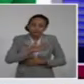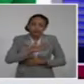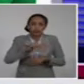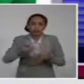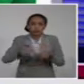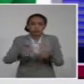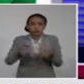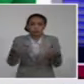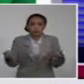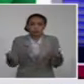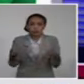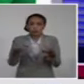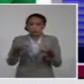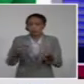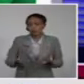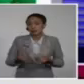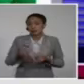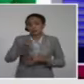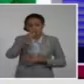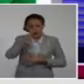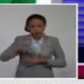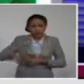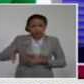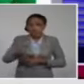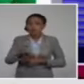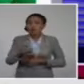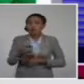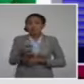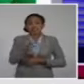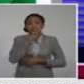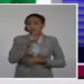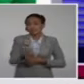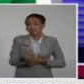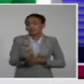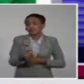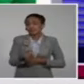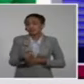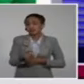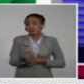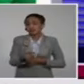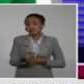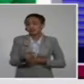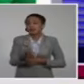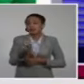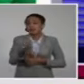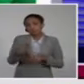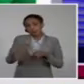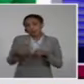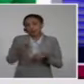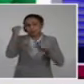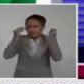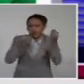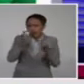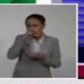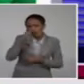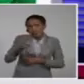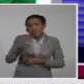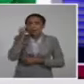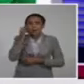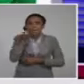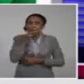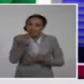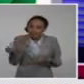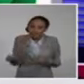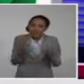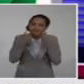no obstante estar crítica, no obstante las comorbilidades que la acompañaban, tenían la esperanza de recuperarla, pero no